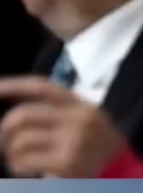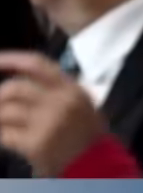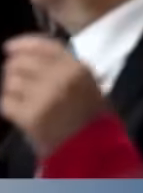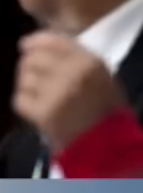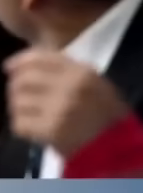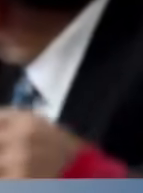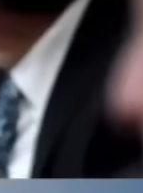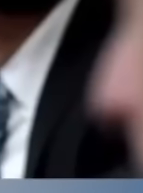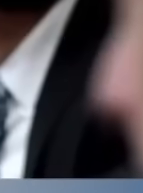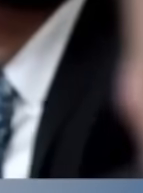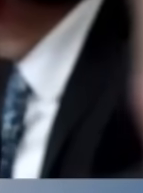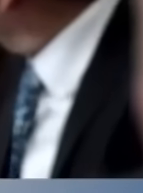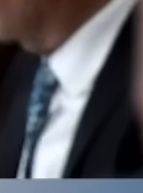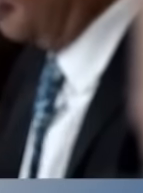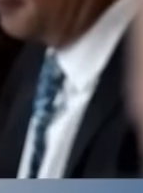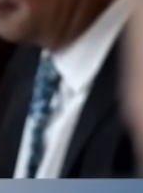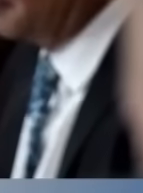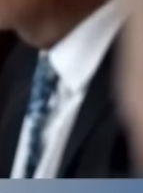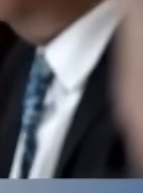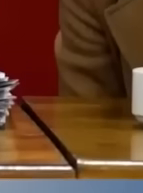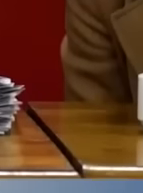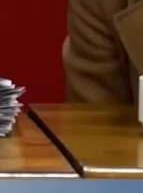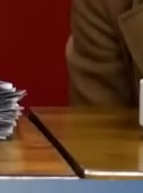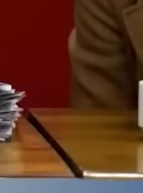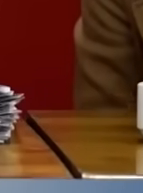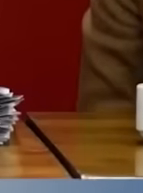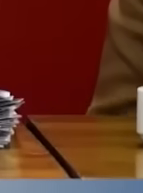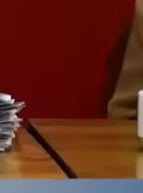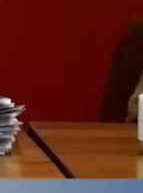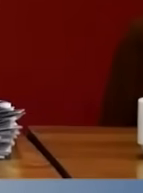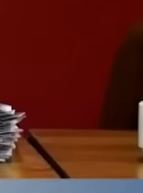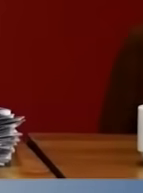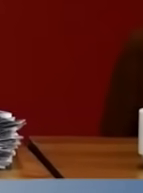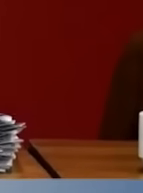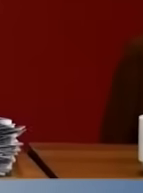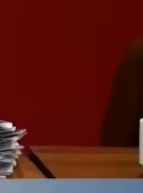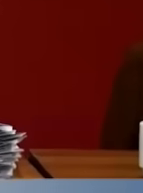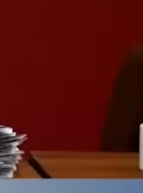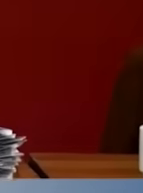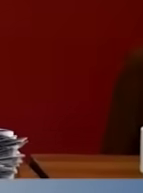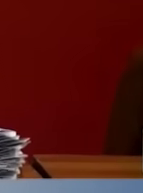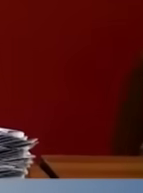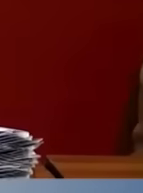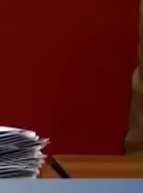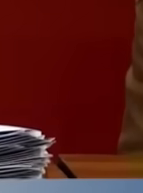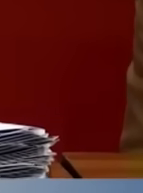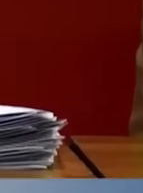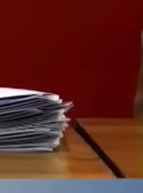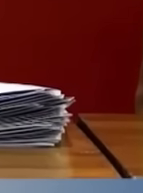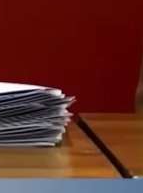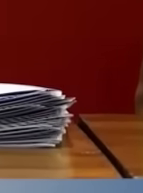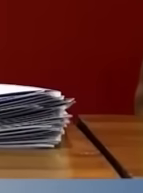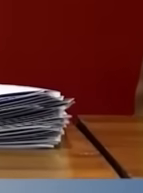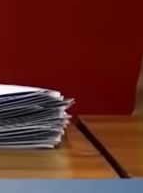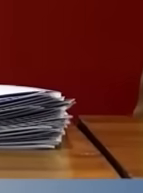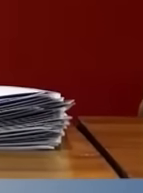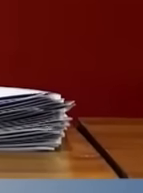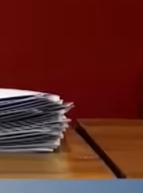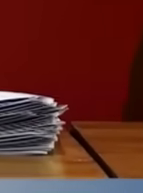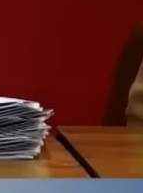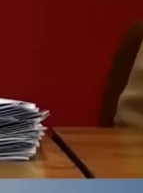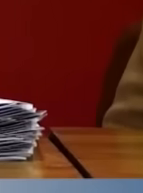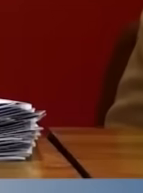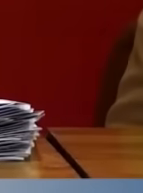a su equipo y por lo tanto, como coalición oficialista, no nos corresponde hacer ninguna sugerencia al respecto. Más bien, en este escenario